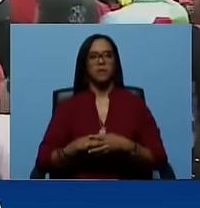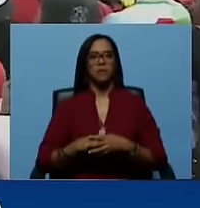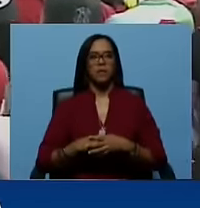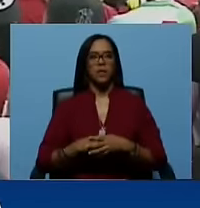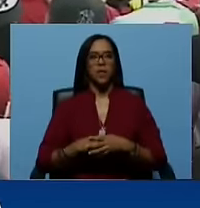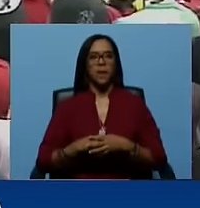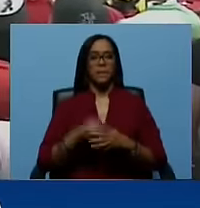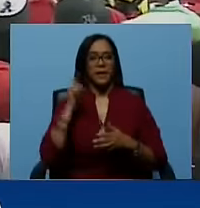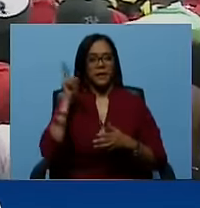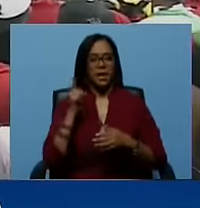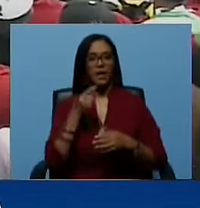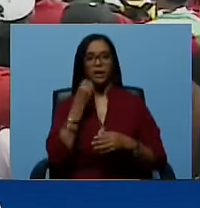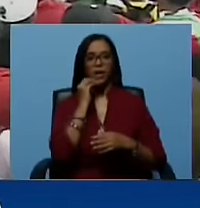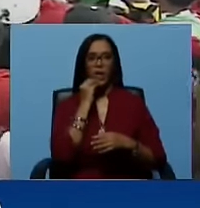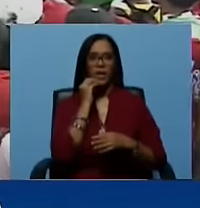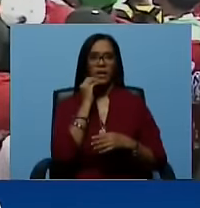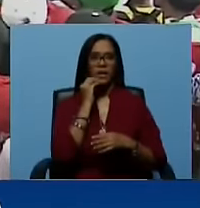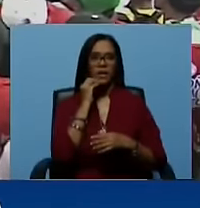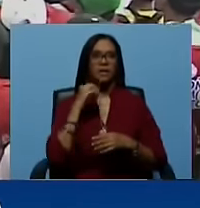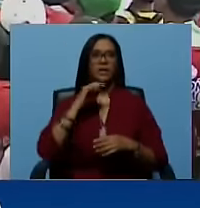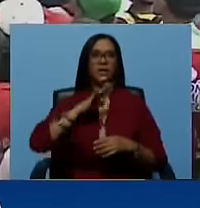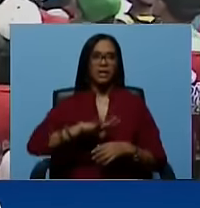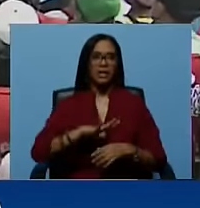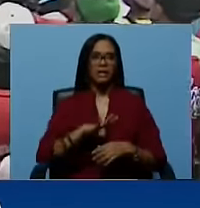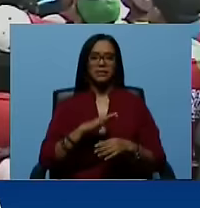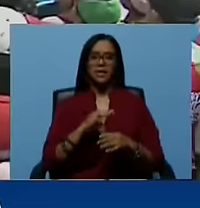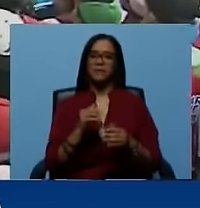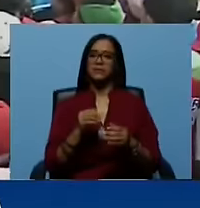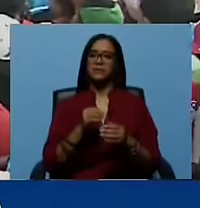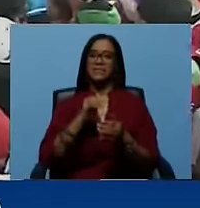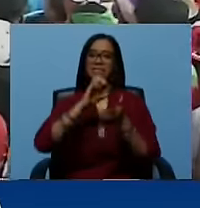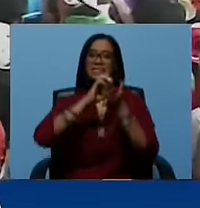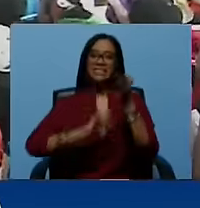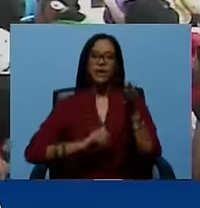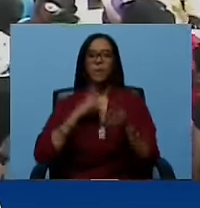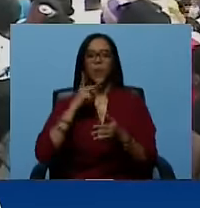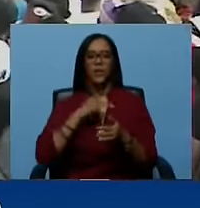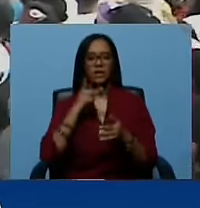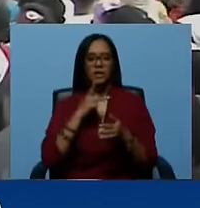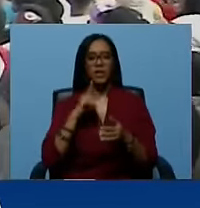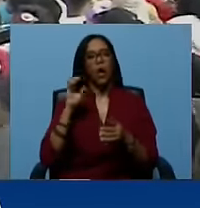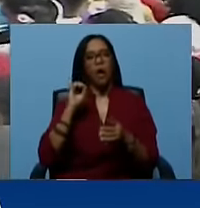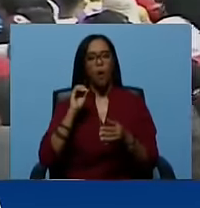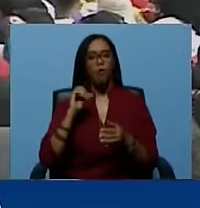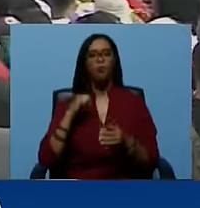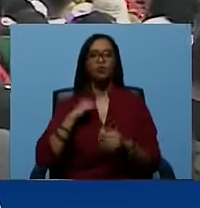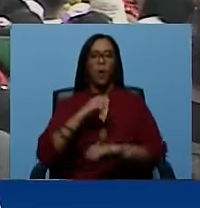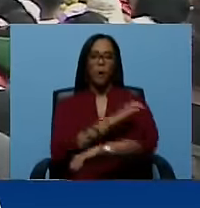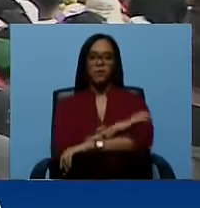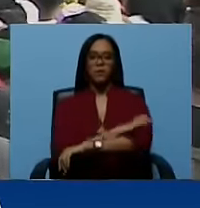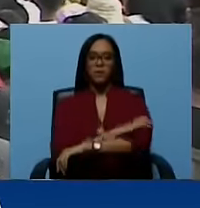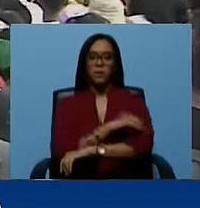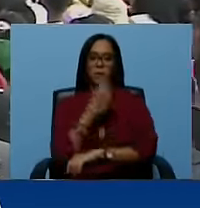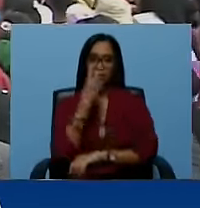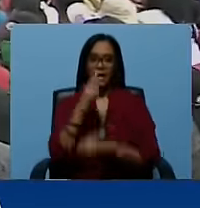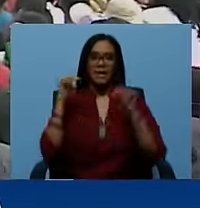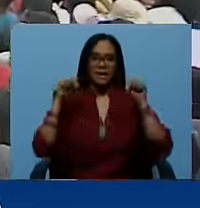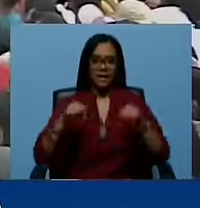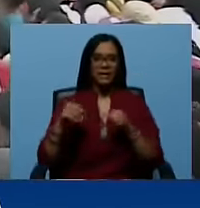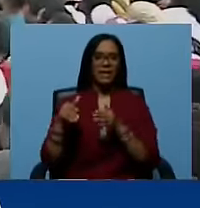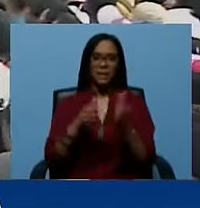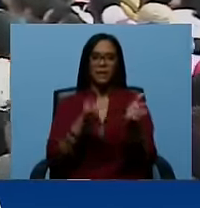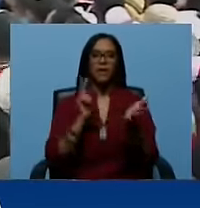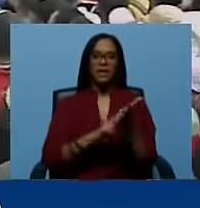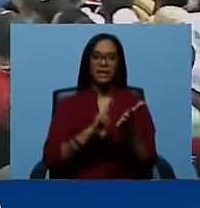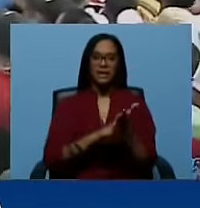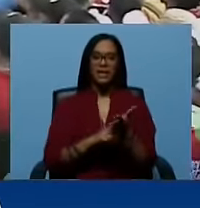que aquellos jóvenes que están despolitizados o que pudieran ser opositores vean que este es el camino de la verdad, que